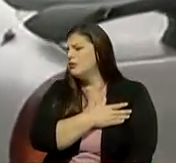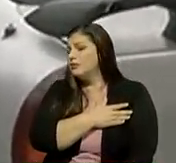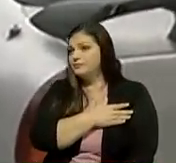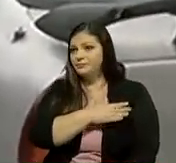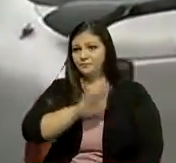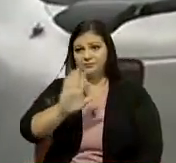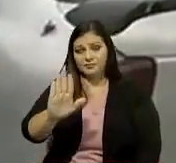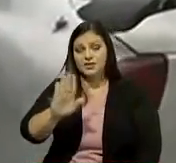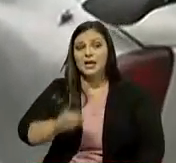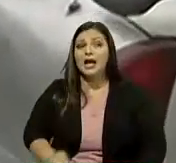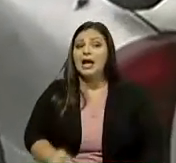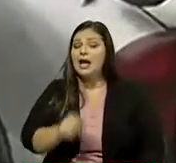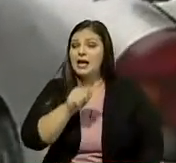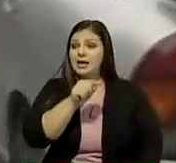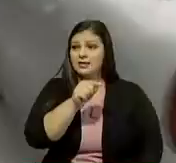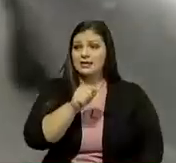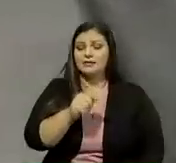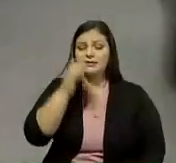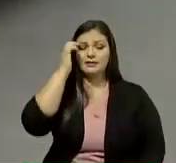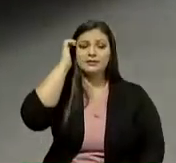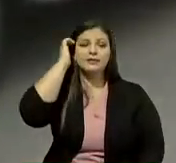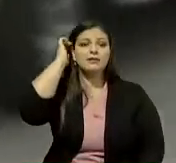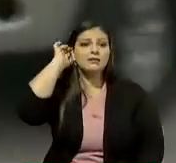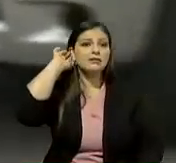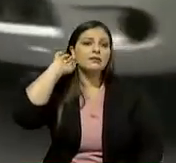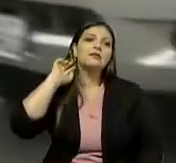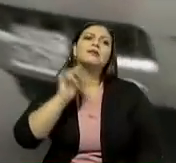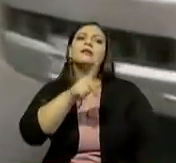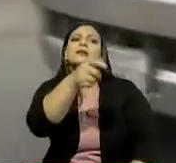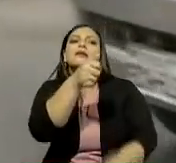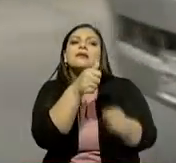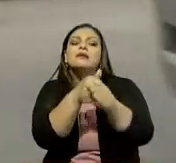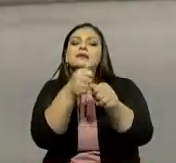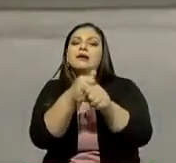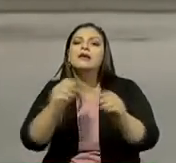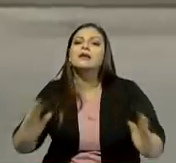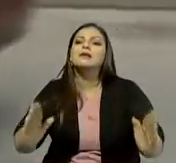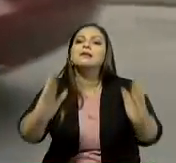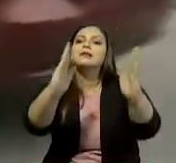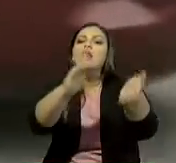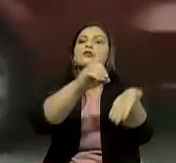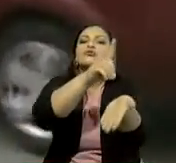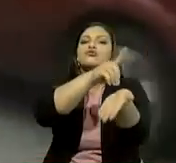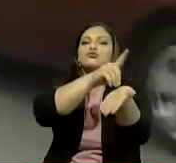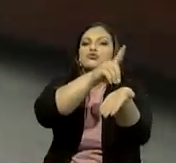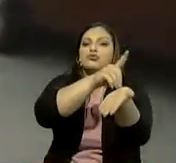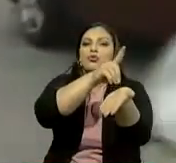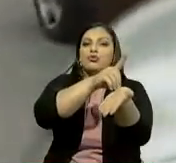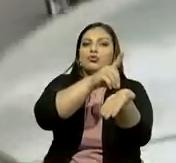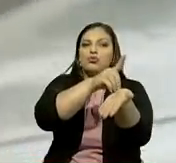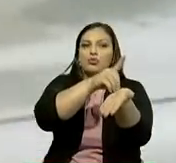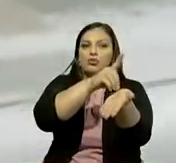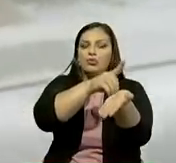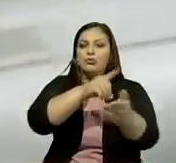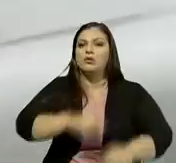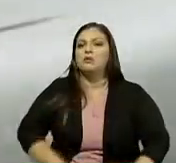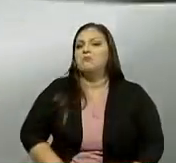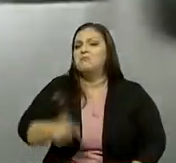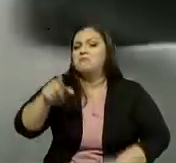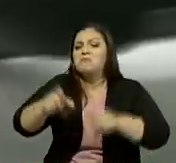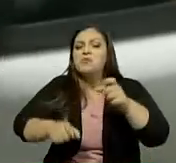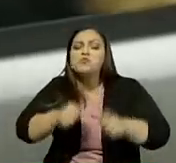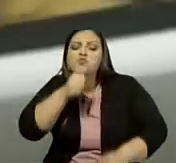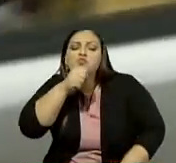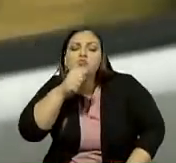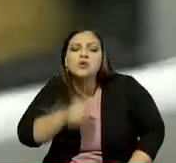personas que vienen en la en la silla en la silla de ruedas y es un obstáculo para poder poder pasar de un lado al otro